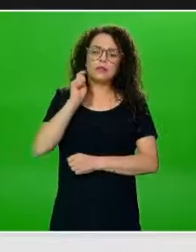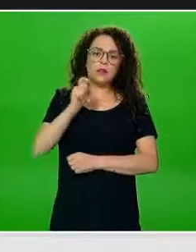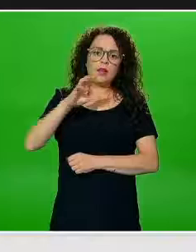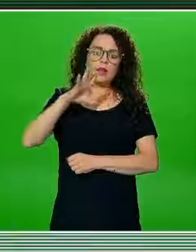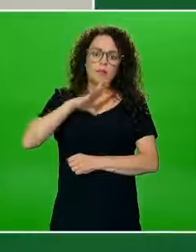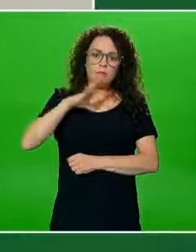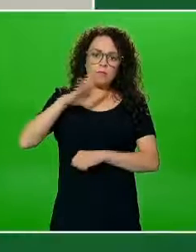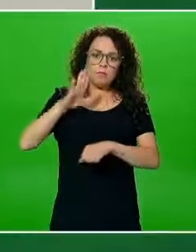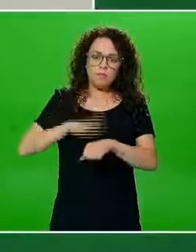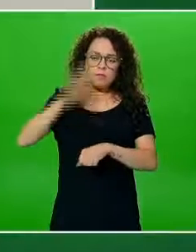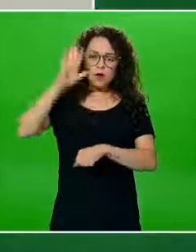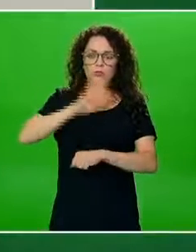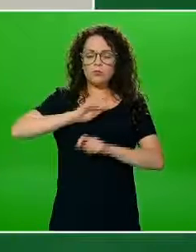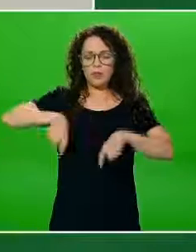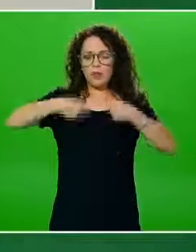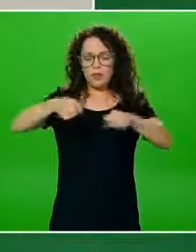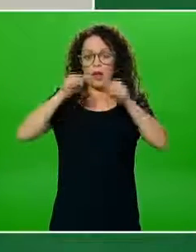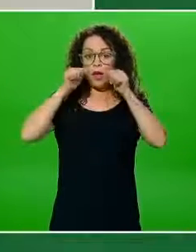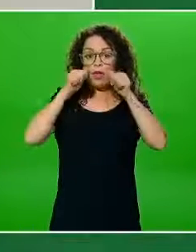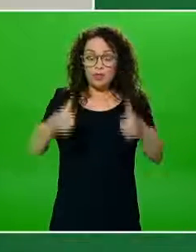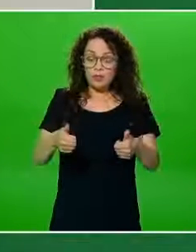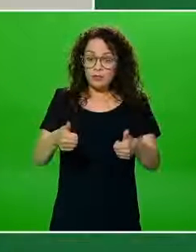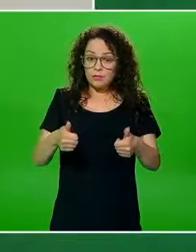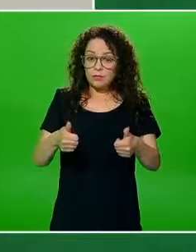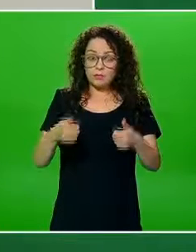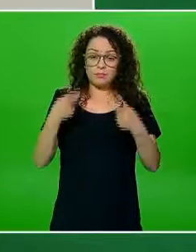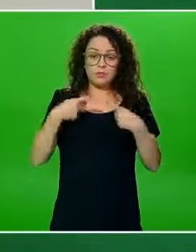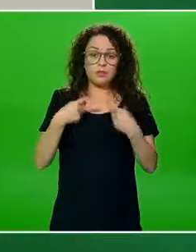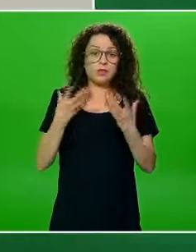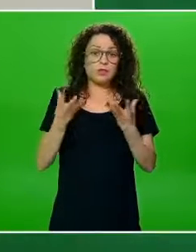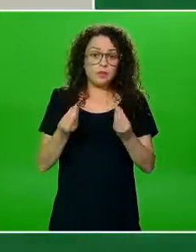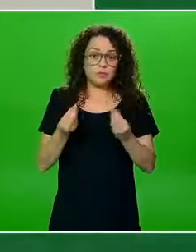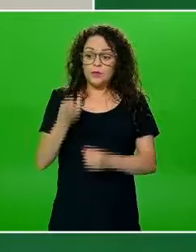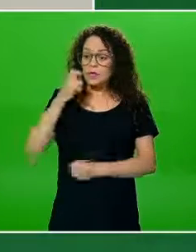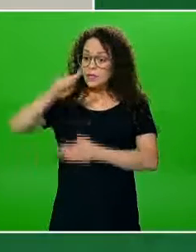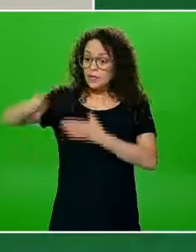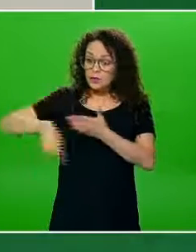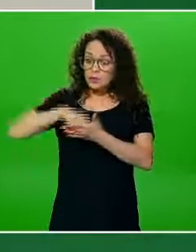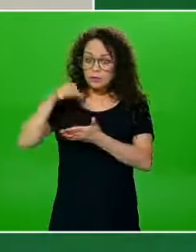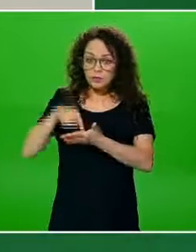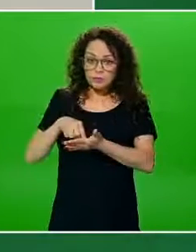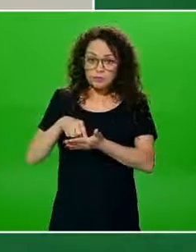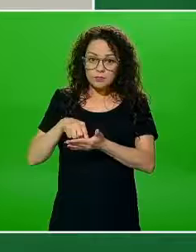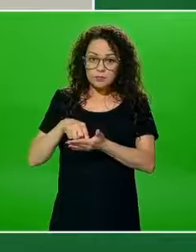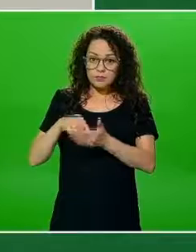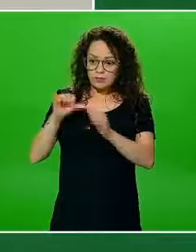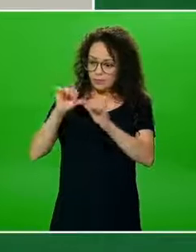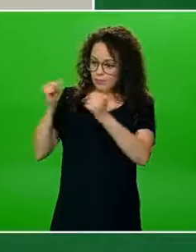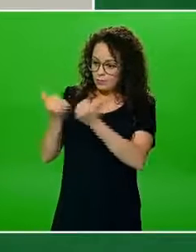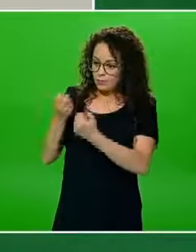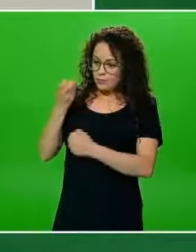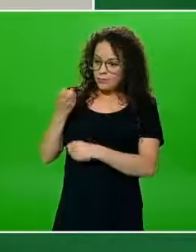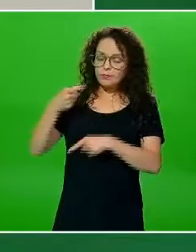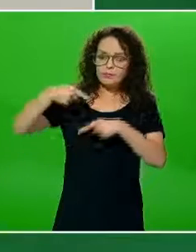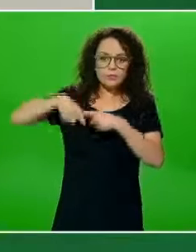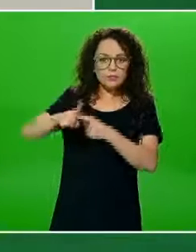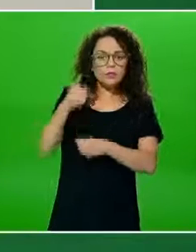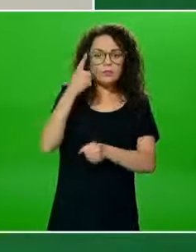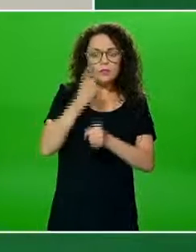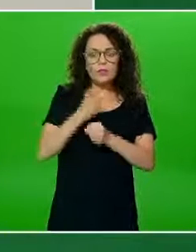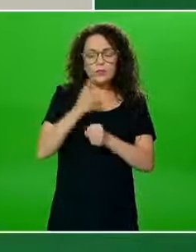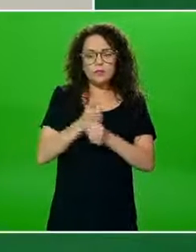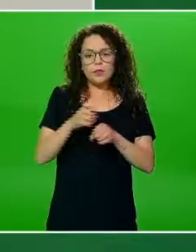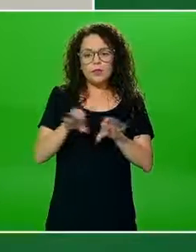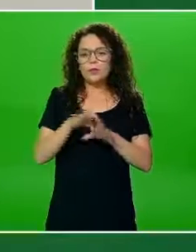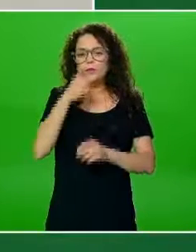la capacidad de atención. Entonces, son precisamente estas áreas las que primero empezarían a, vamos a